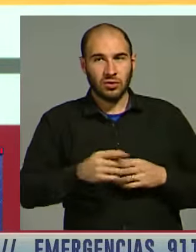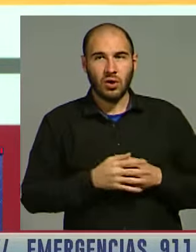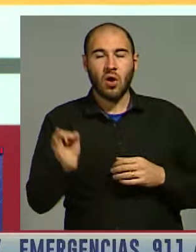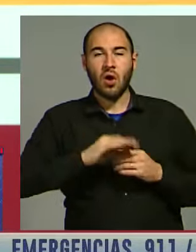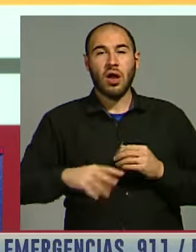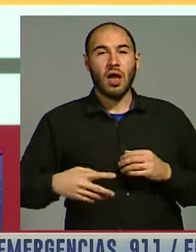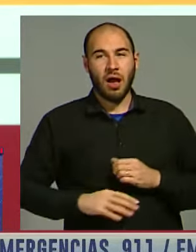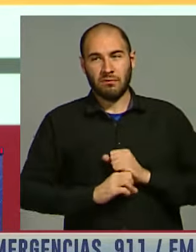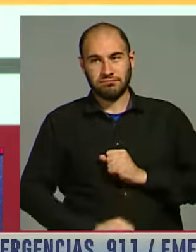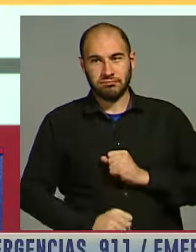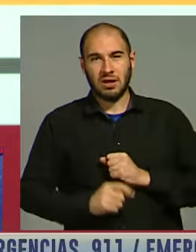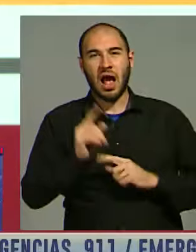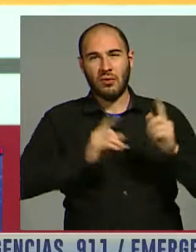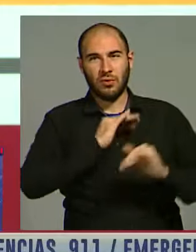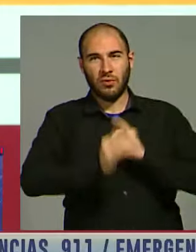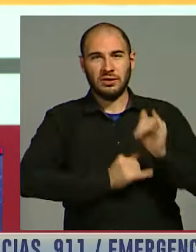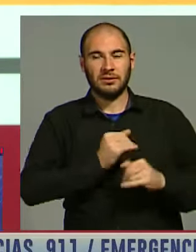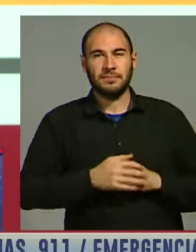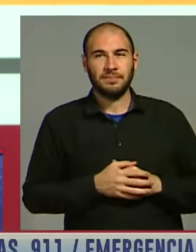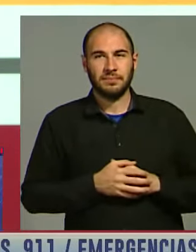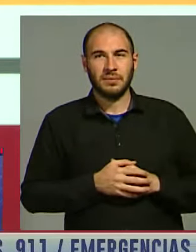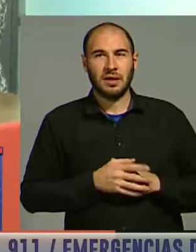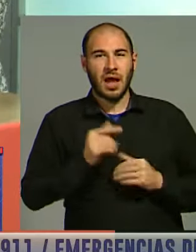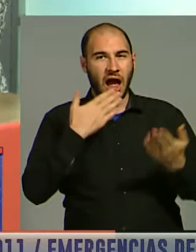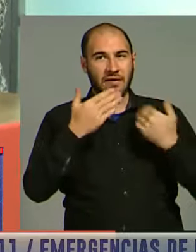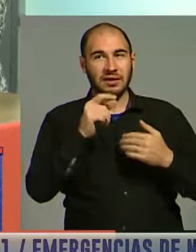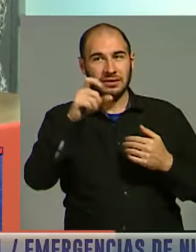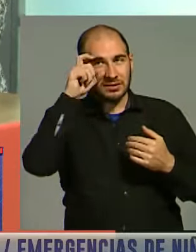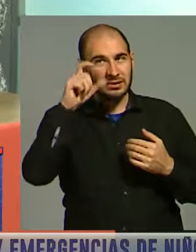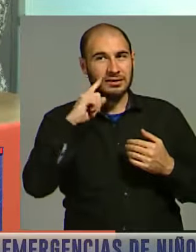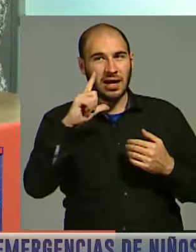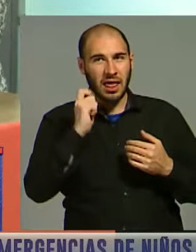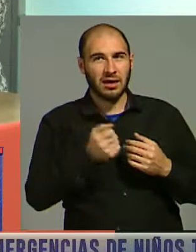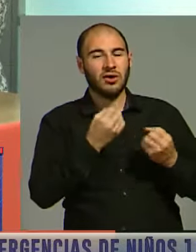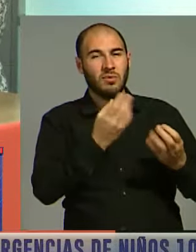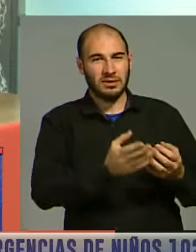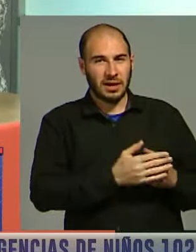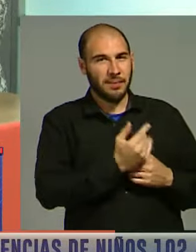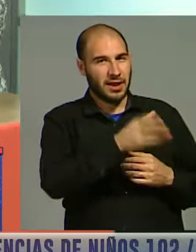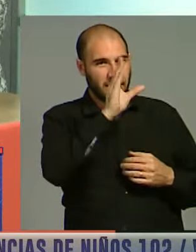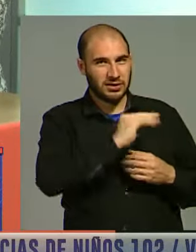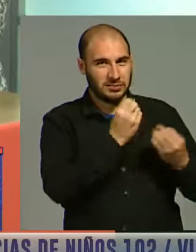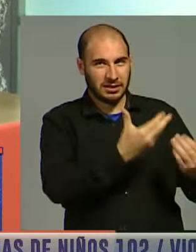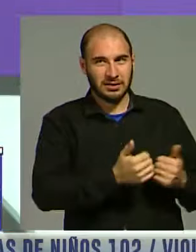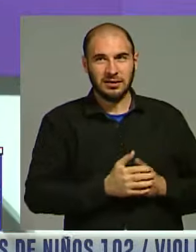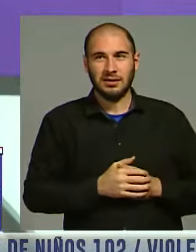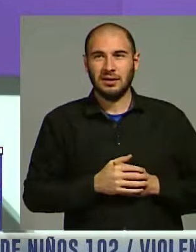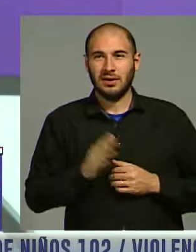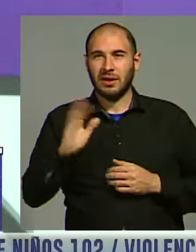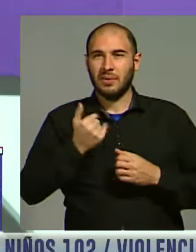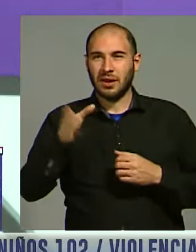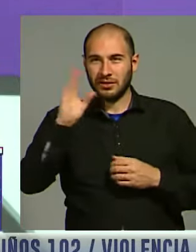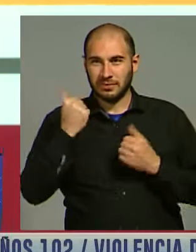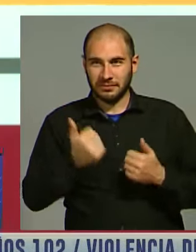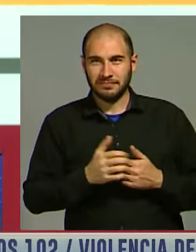del embarazo, como se da en el término. Vamos a hablar con Cecilia Soria, diputada del FIT. Cecilia, muy buenas noches, ¿cómo estás? Hola, buenas noches,